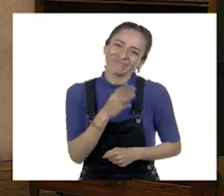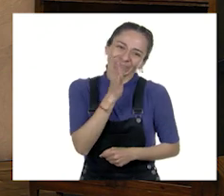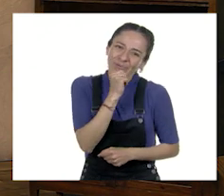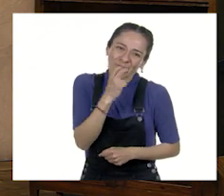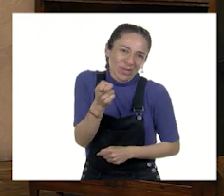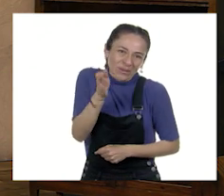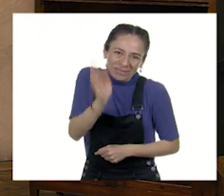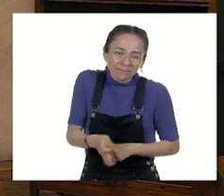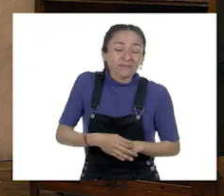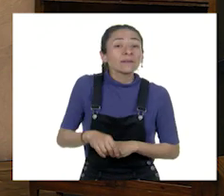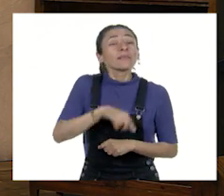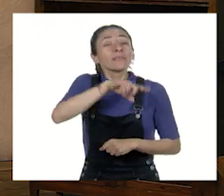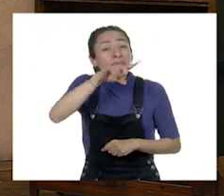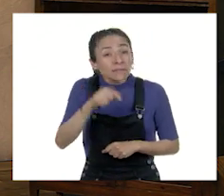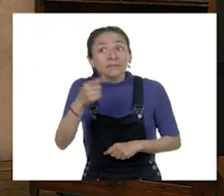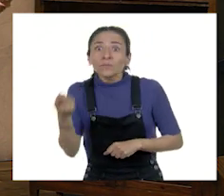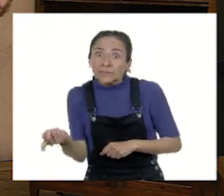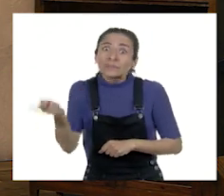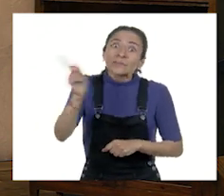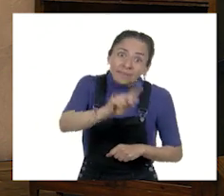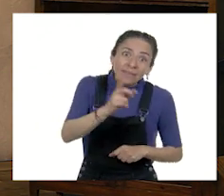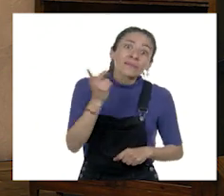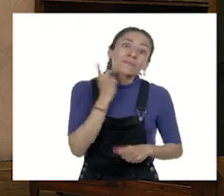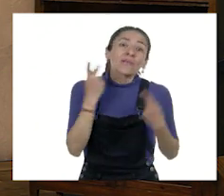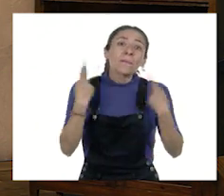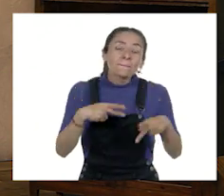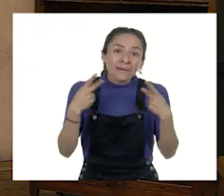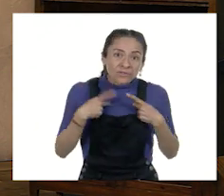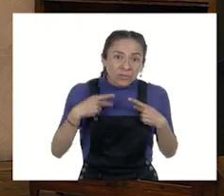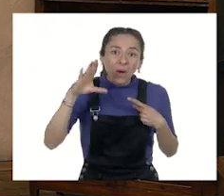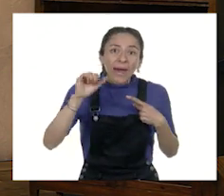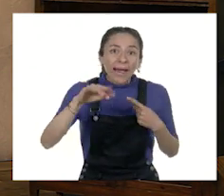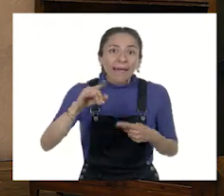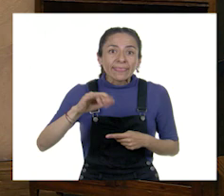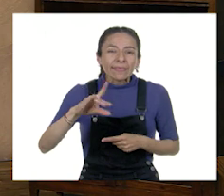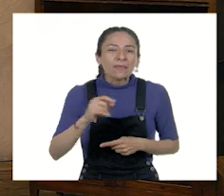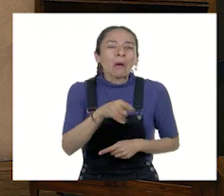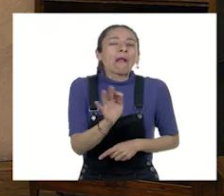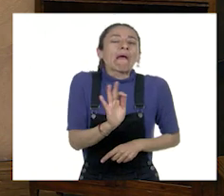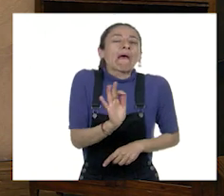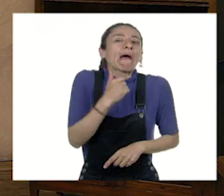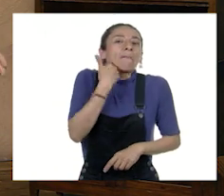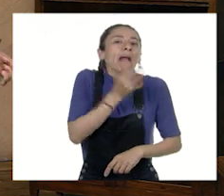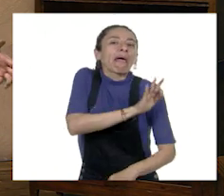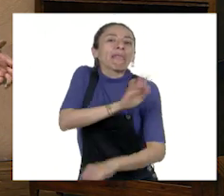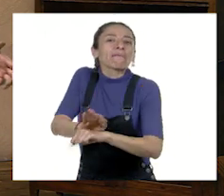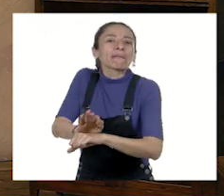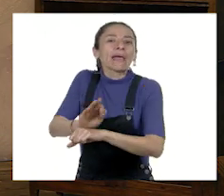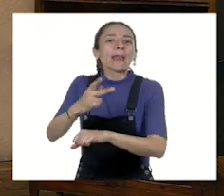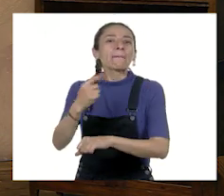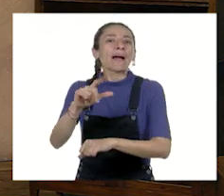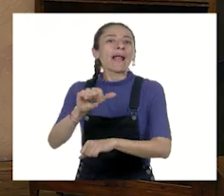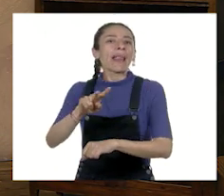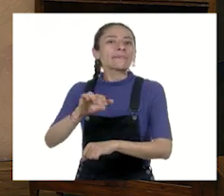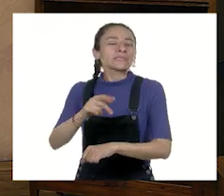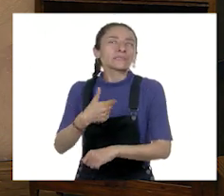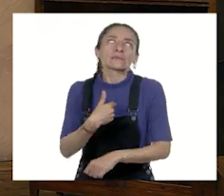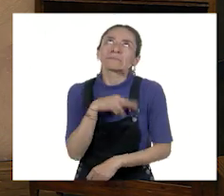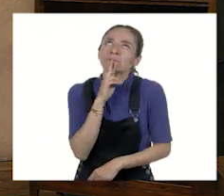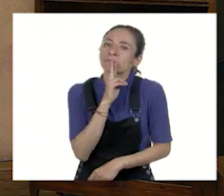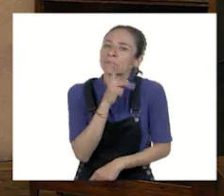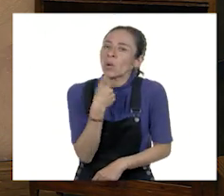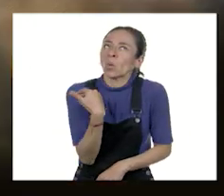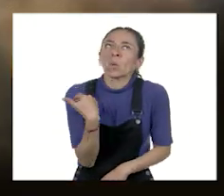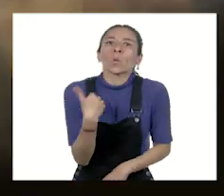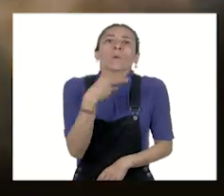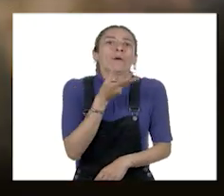que toma la palabra el diputado Cándido Aguilar. Según esto, para defender a Pallavicini, pero mejor se hubiera quedado calladito porque lo que dijo